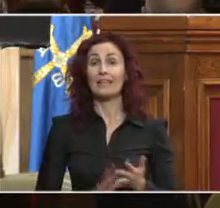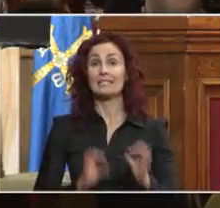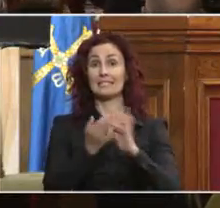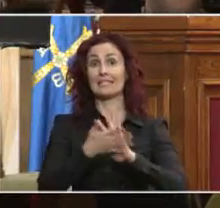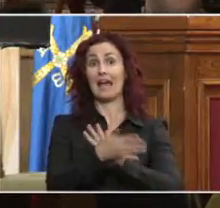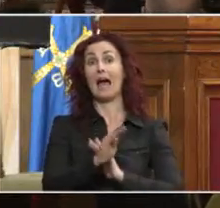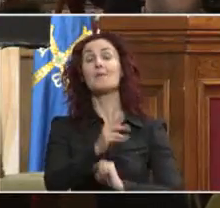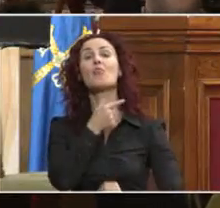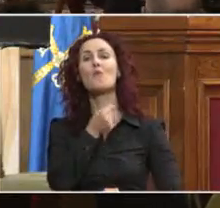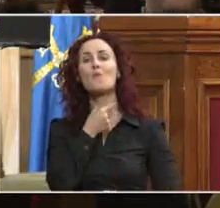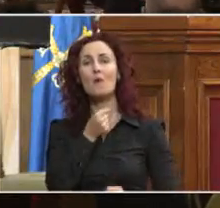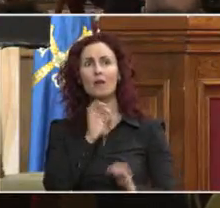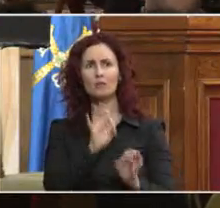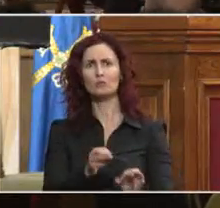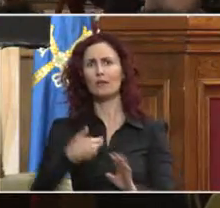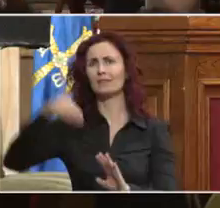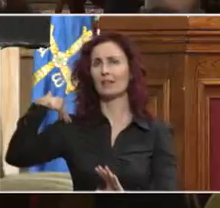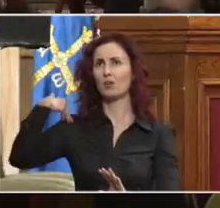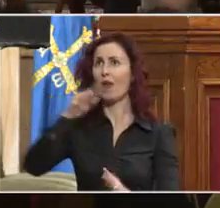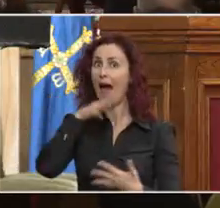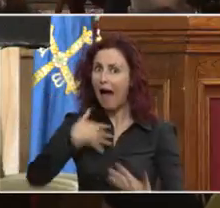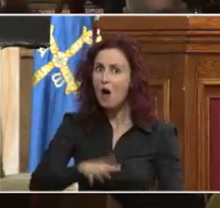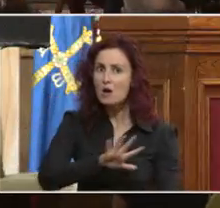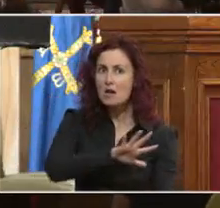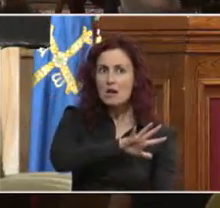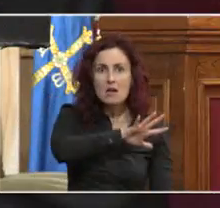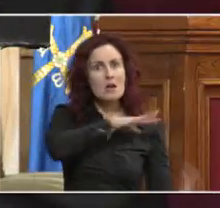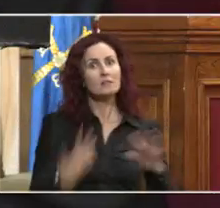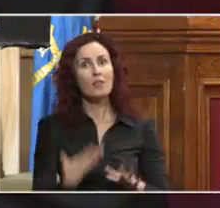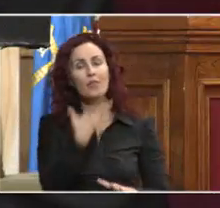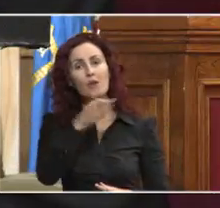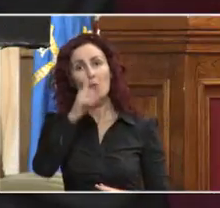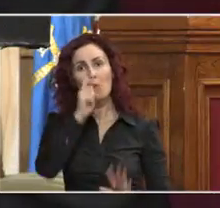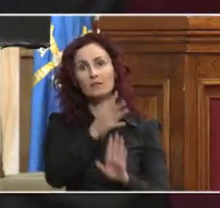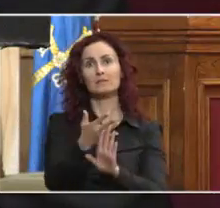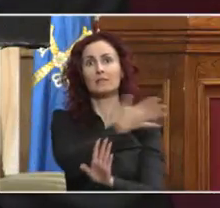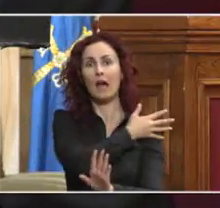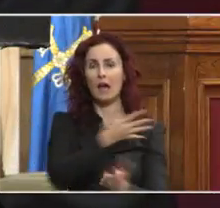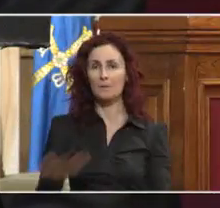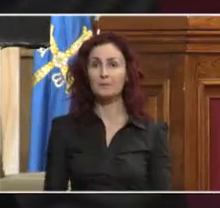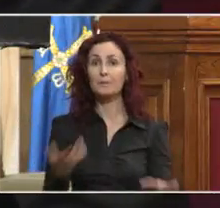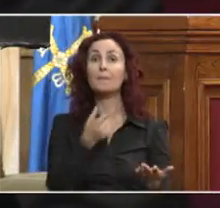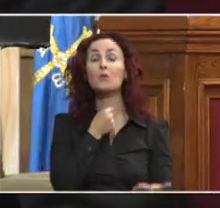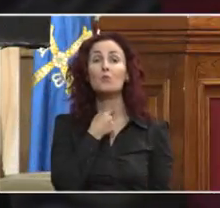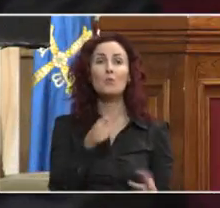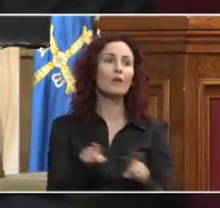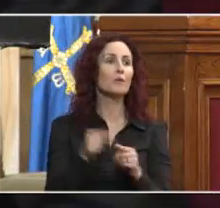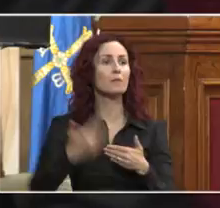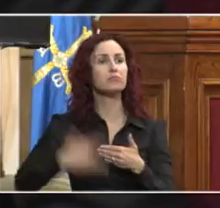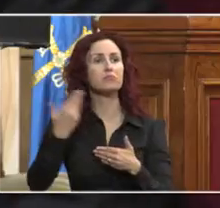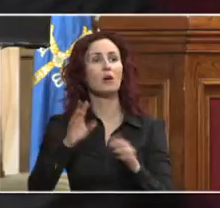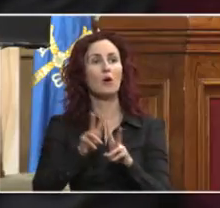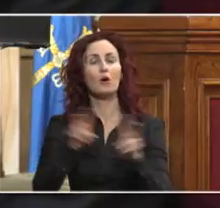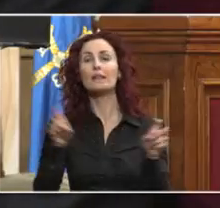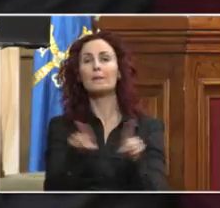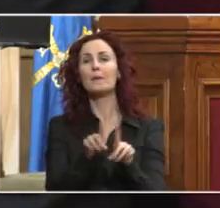humor, seguramente ha cambiado mucho en los últimos 50 años, ¿verdad? El humor, pues ahora quizás hay más límites o hay temas sobre los que hay